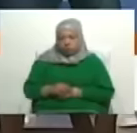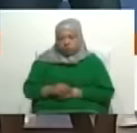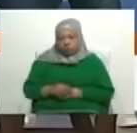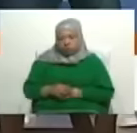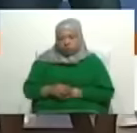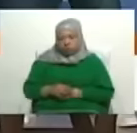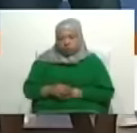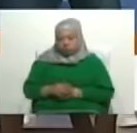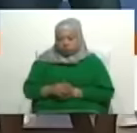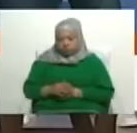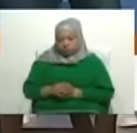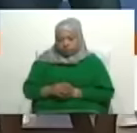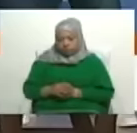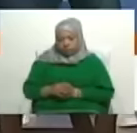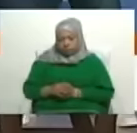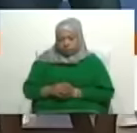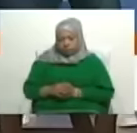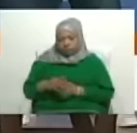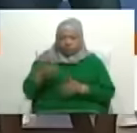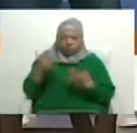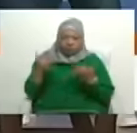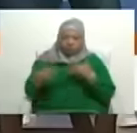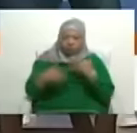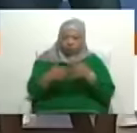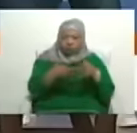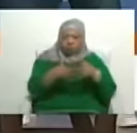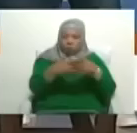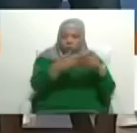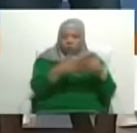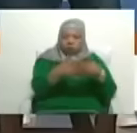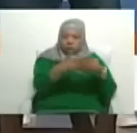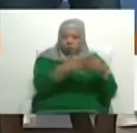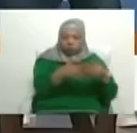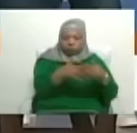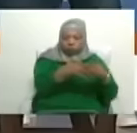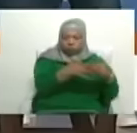y por arte de magia llegó a Estados Unidos.